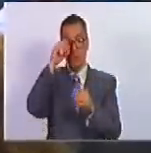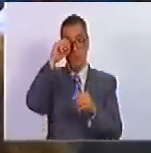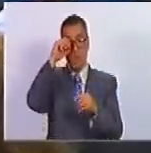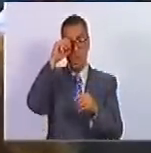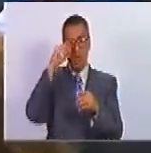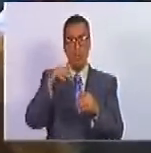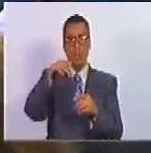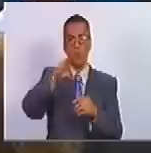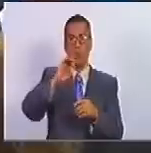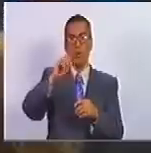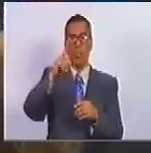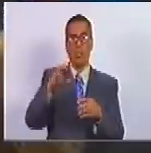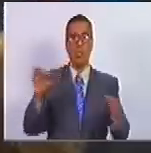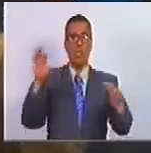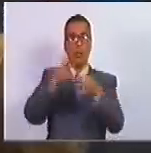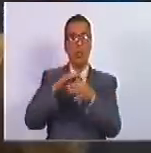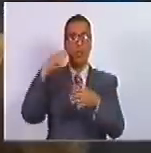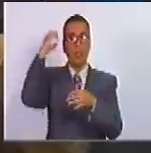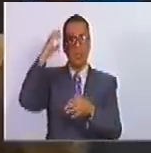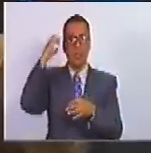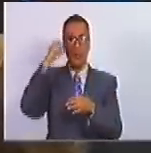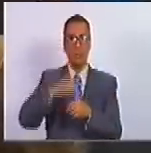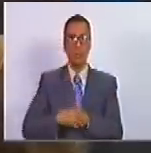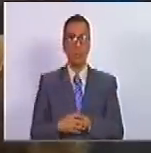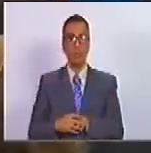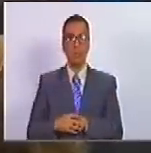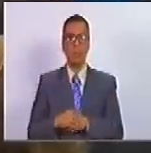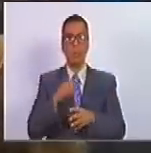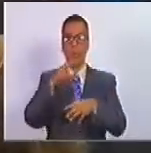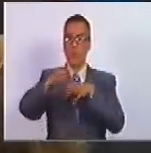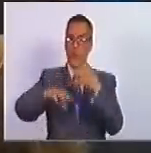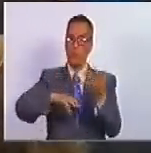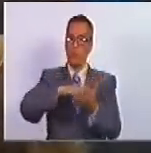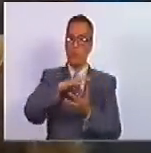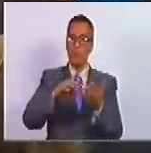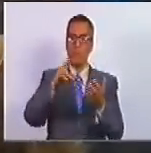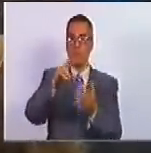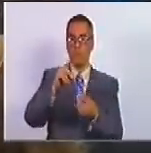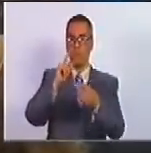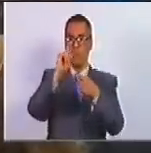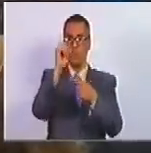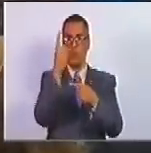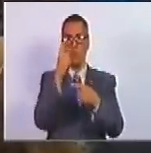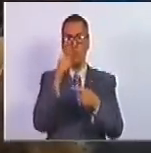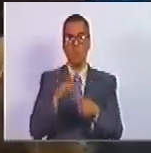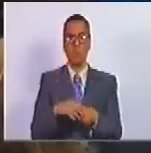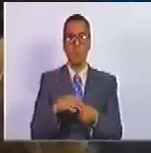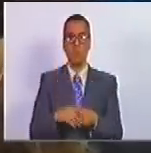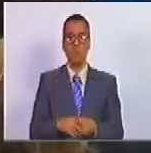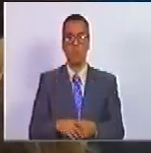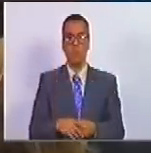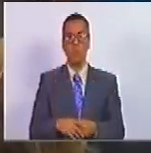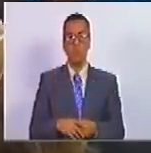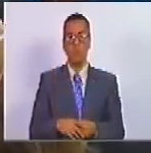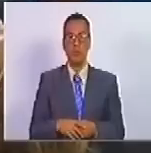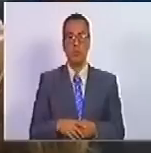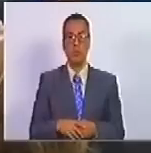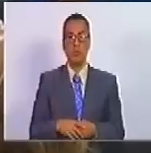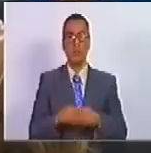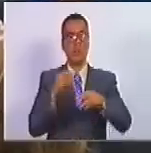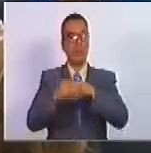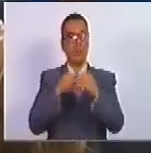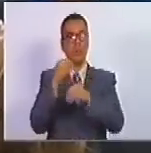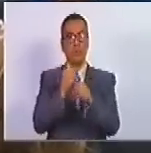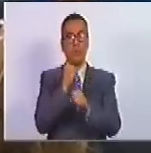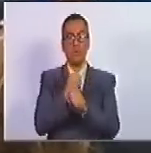la CELAC y la Unión Europea. El problema número uno, que es la